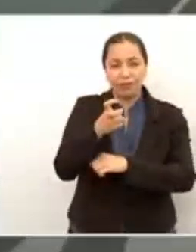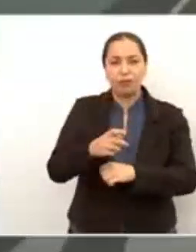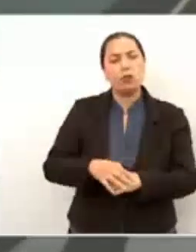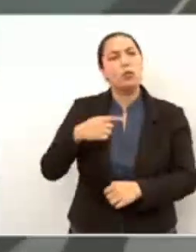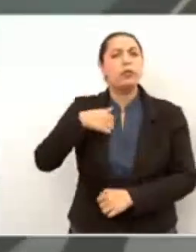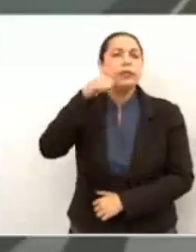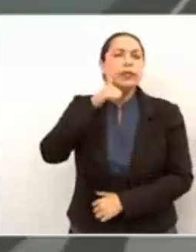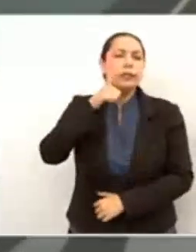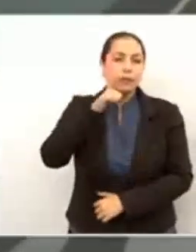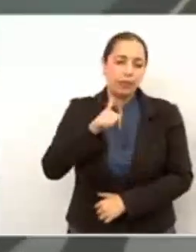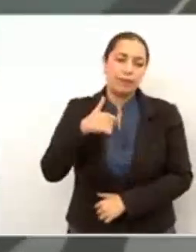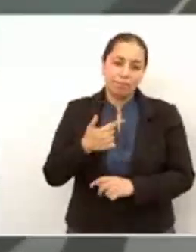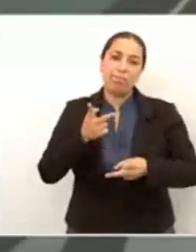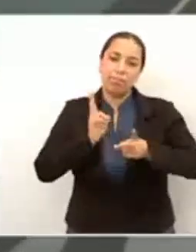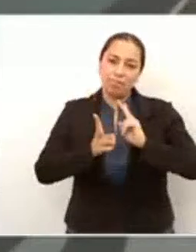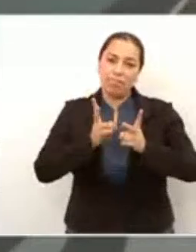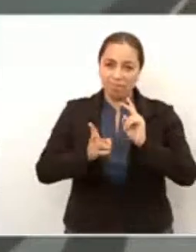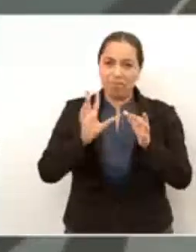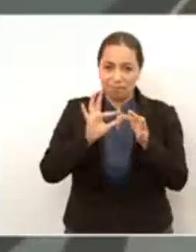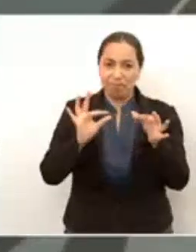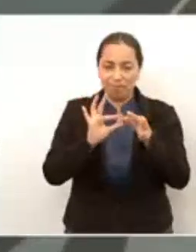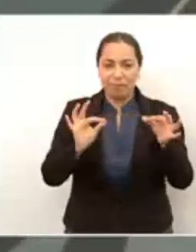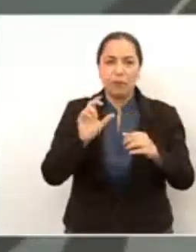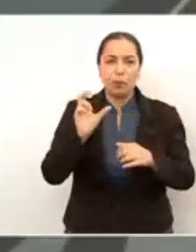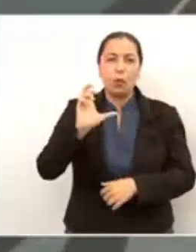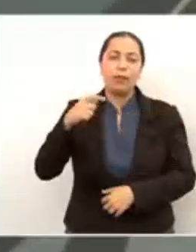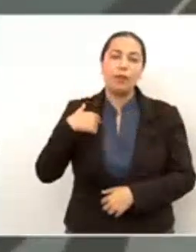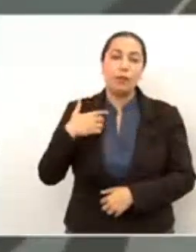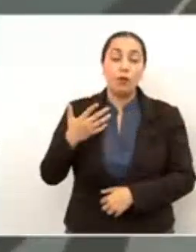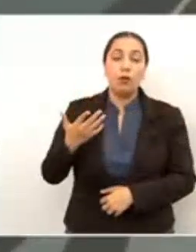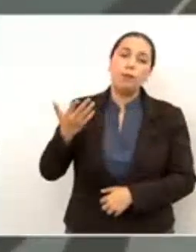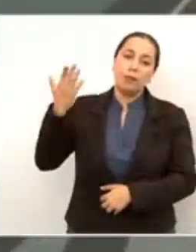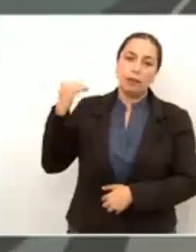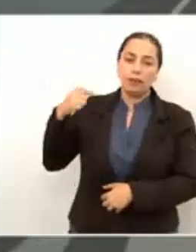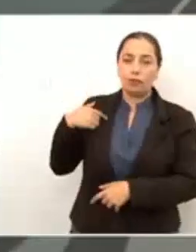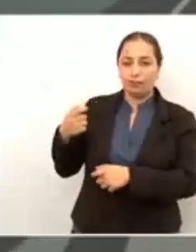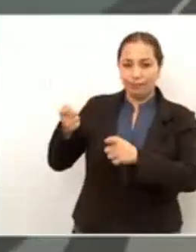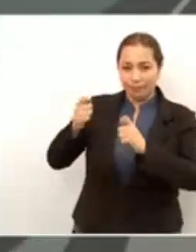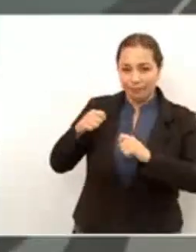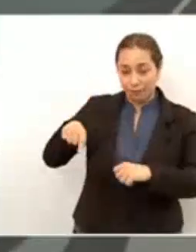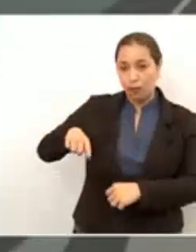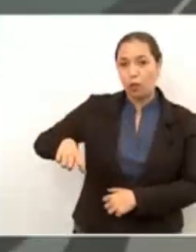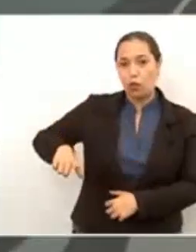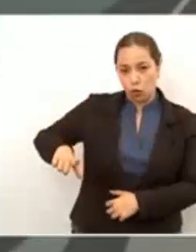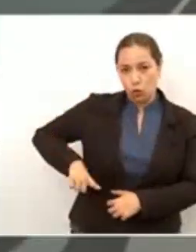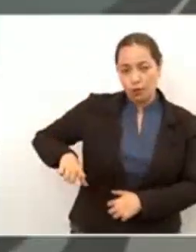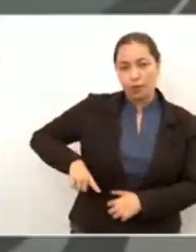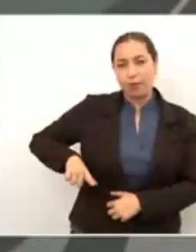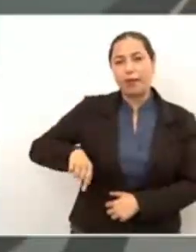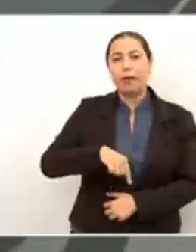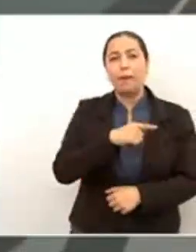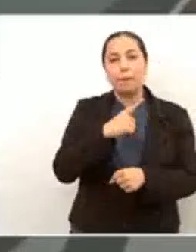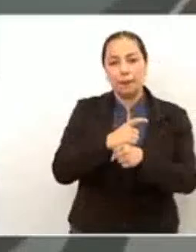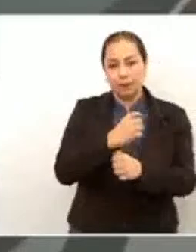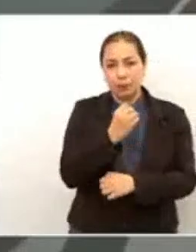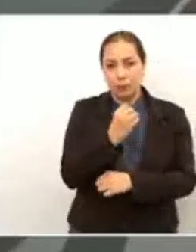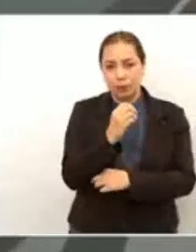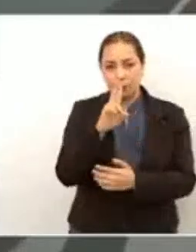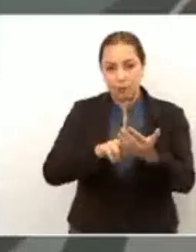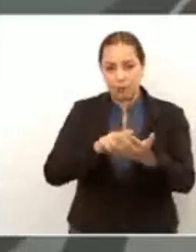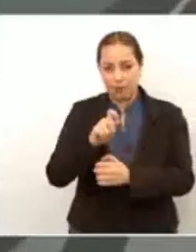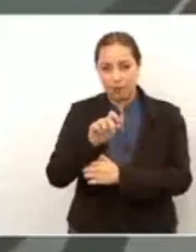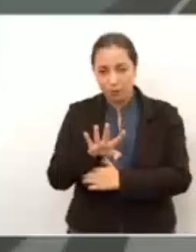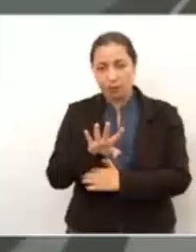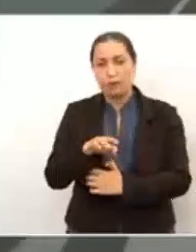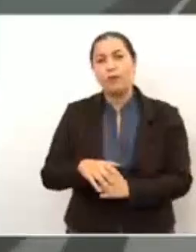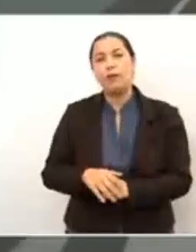que cuando llegué al gobierno, el 1 de octubre de 2024, entrevistaron a